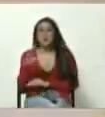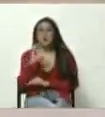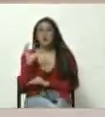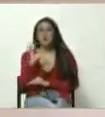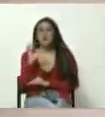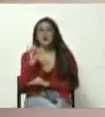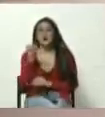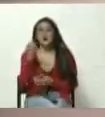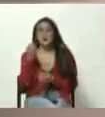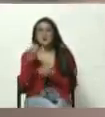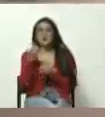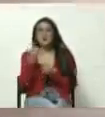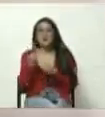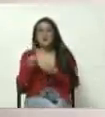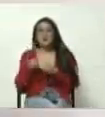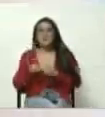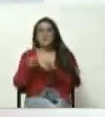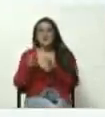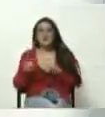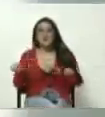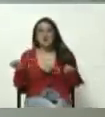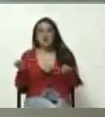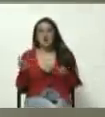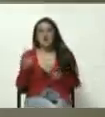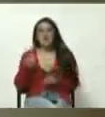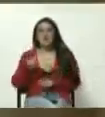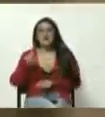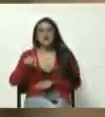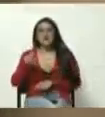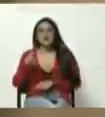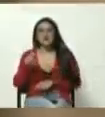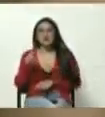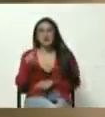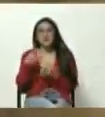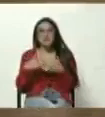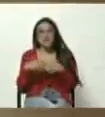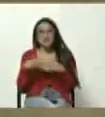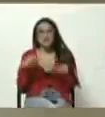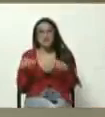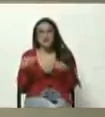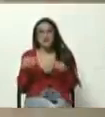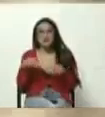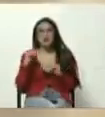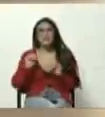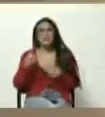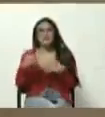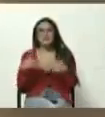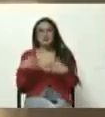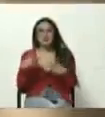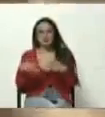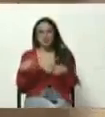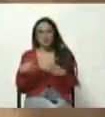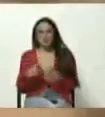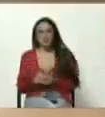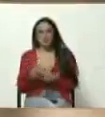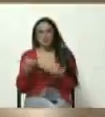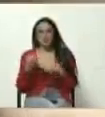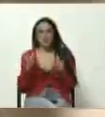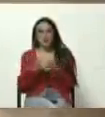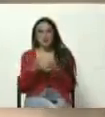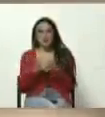la materia prima que necesita Monómero para comenzar su proceso productivo. Ya tenemos un